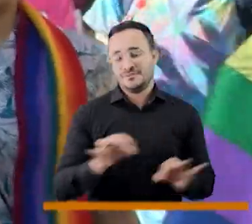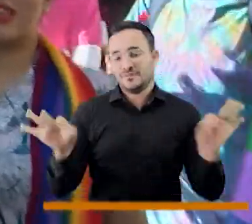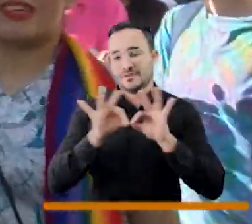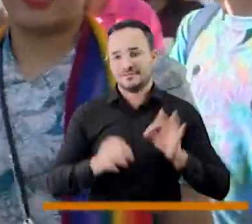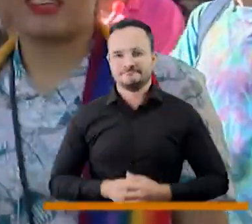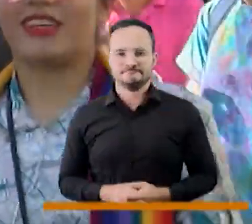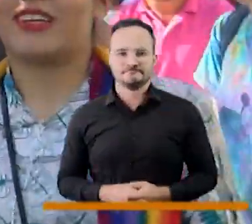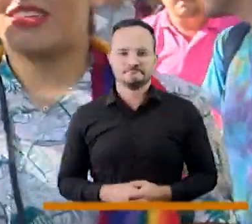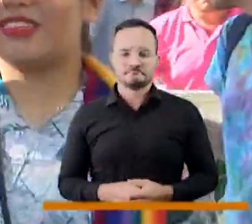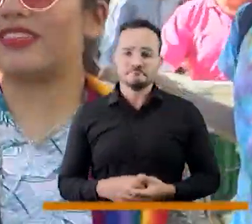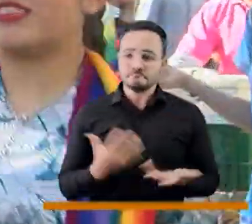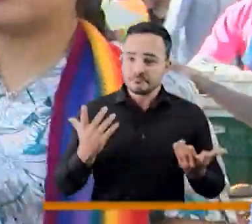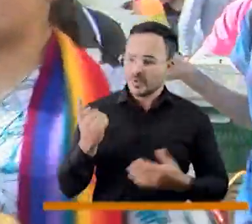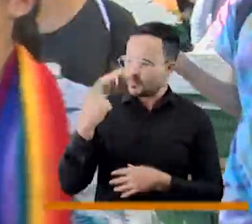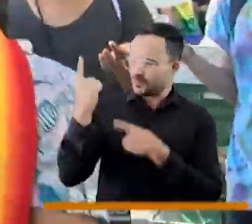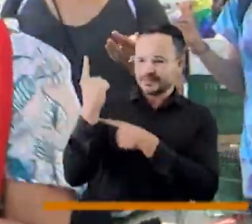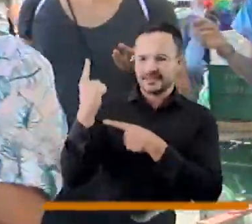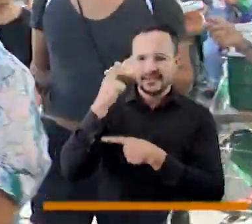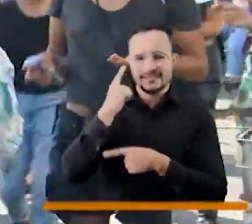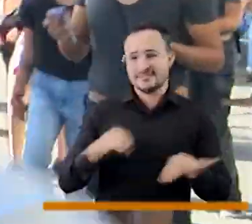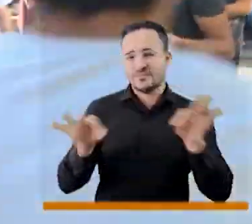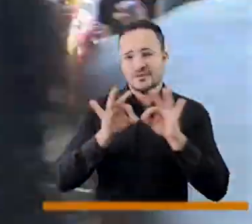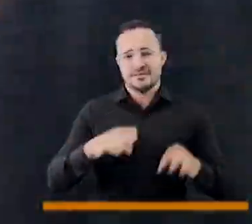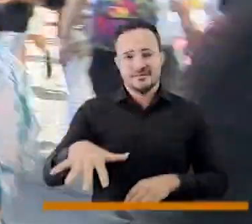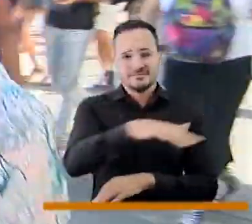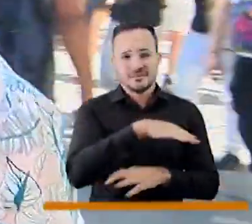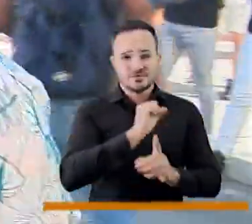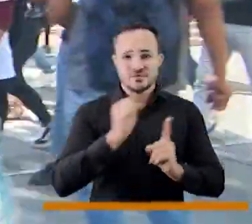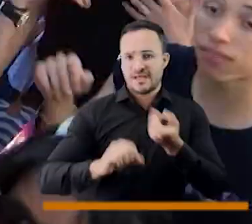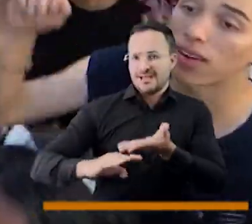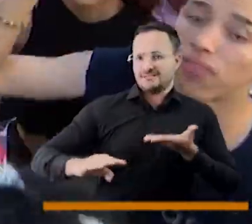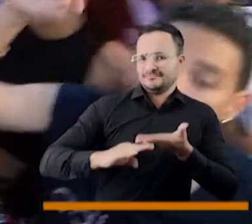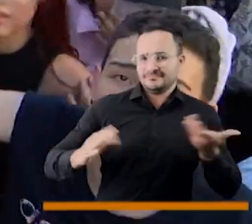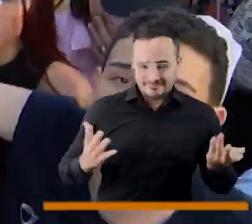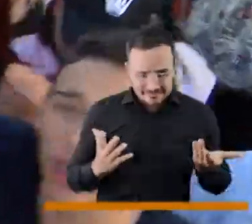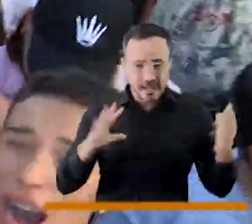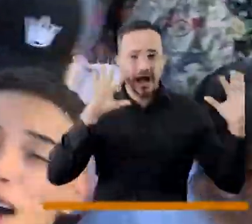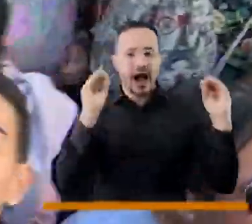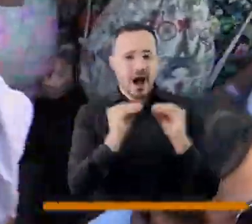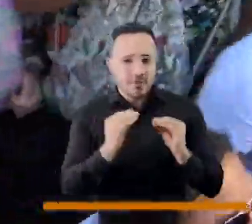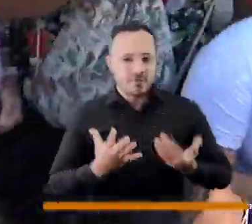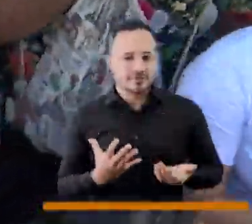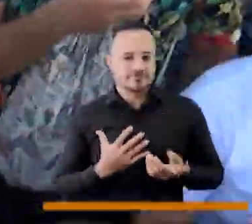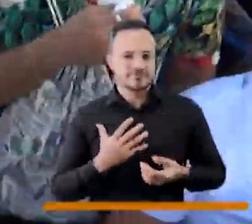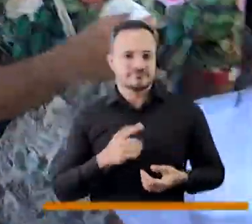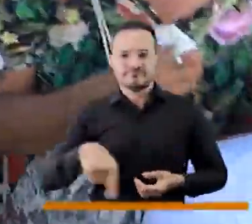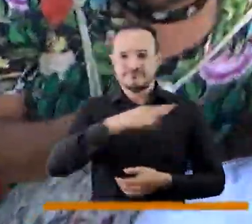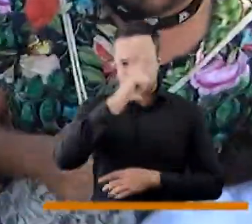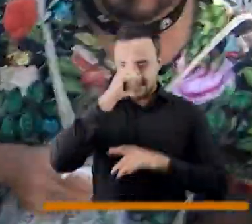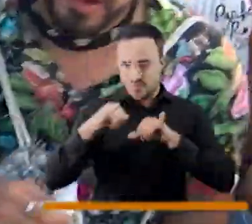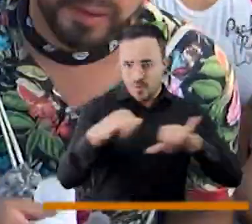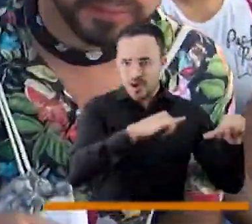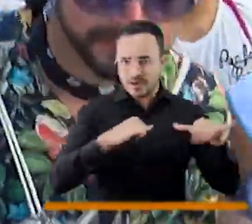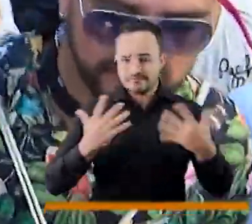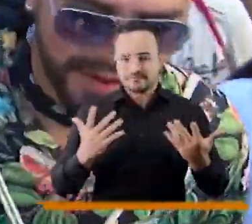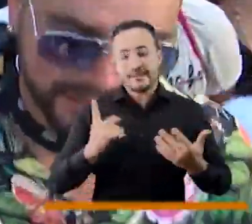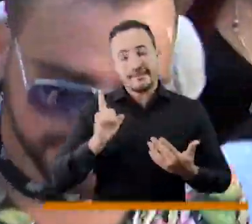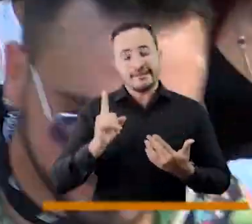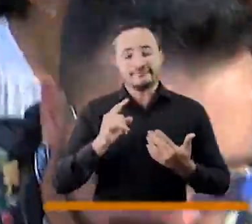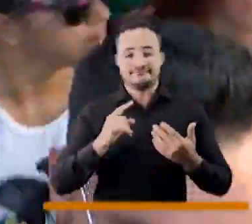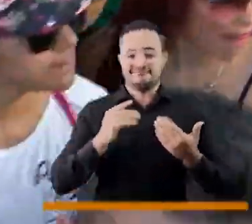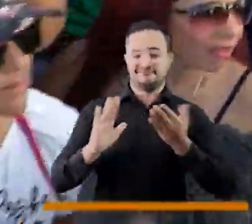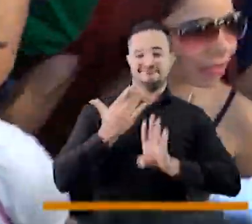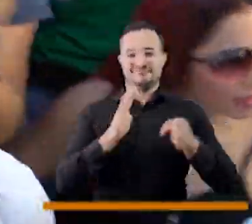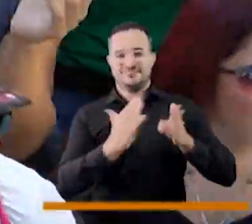comunidades. La política demanda la construcción social más amplia, sentido común, acuerdos y sobre todo